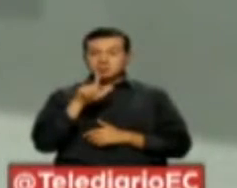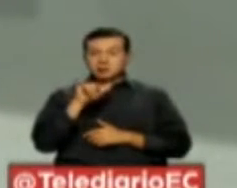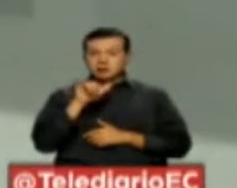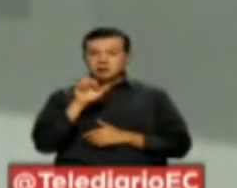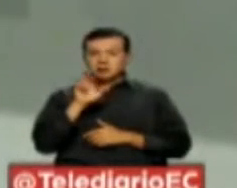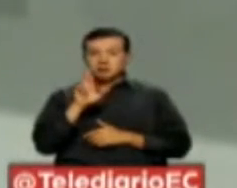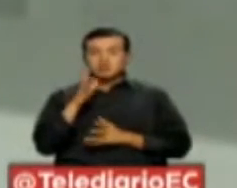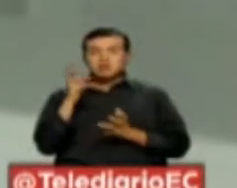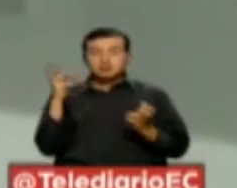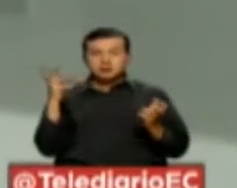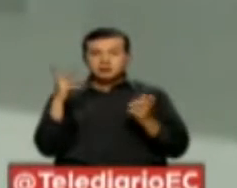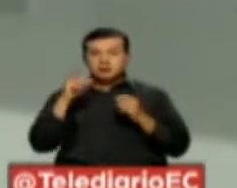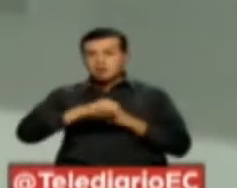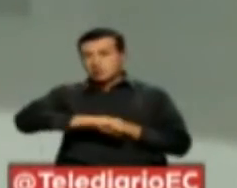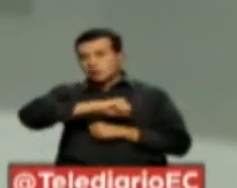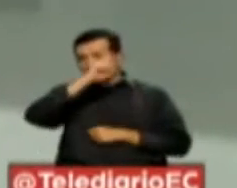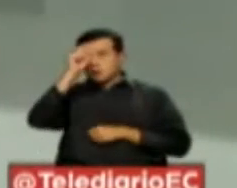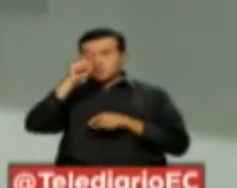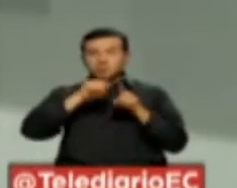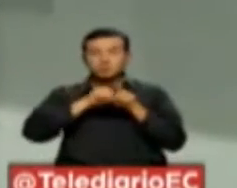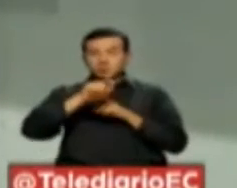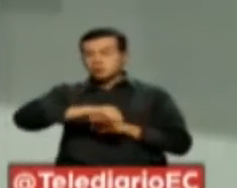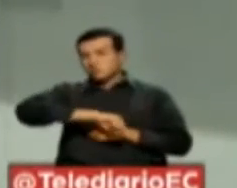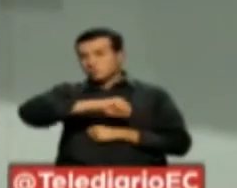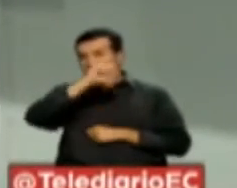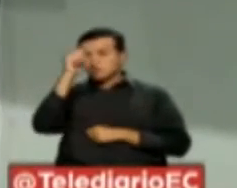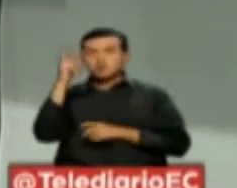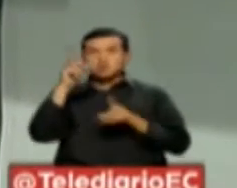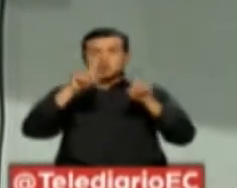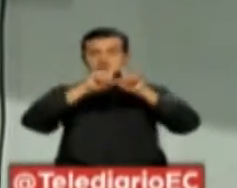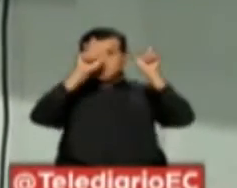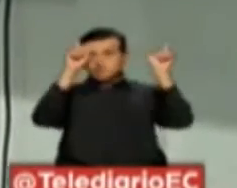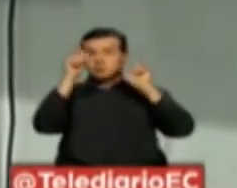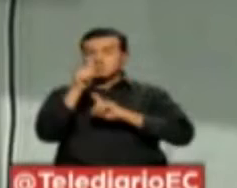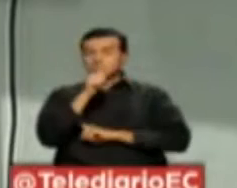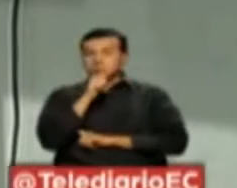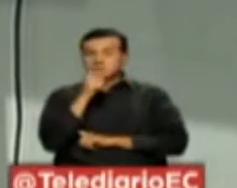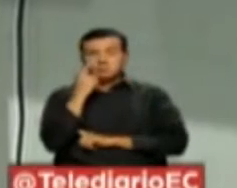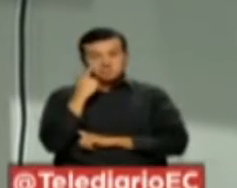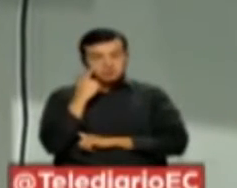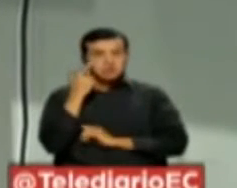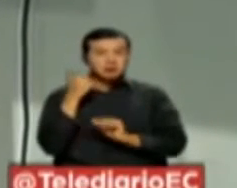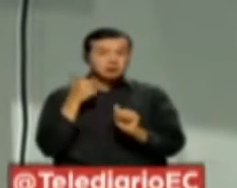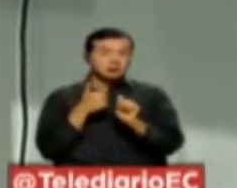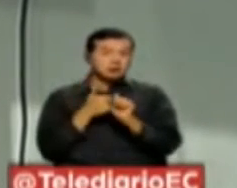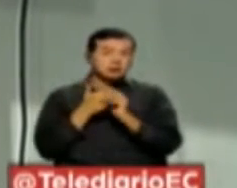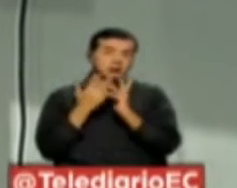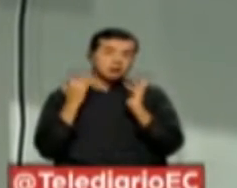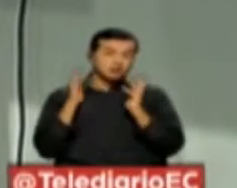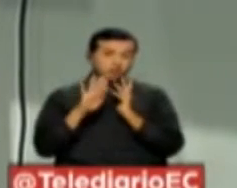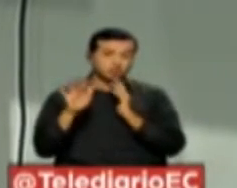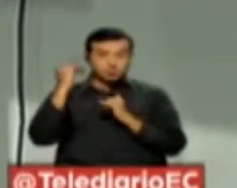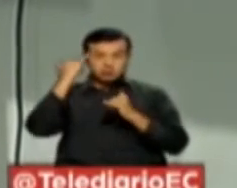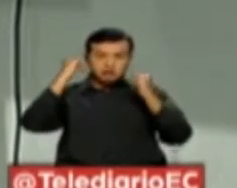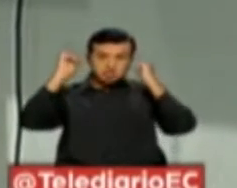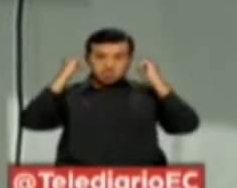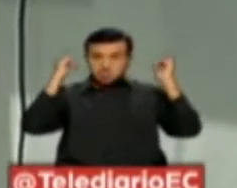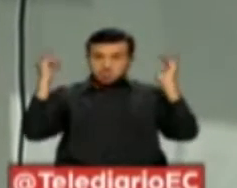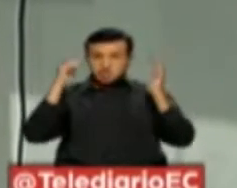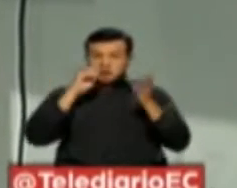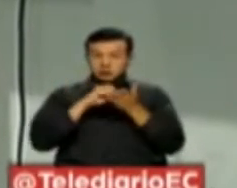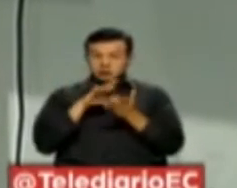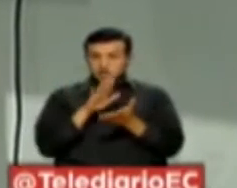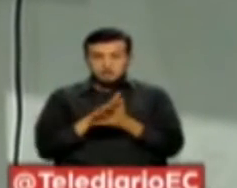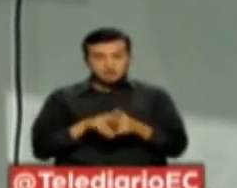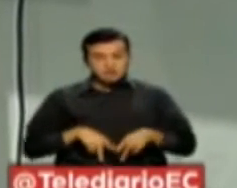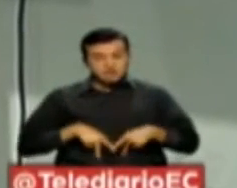ellos buscan ganar un concurso que está desarrollando una empresa privada y quizás muy pronto sus ideas se puedan ver plasmadas